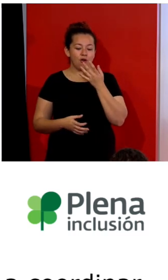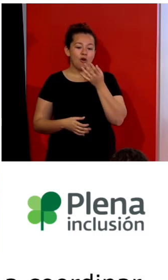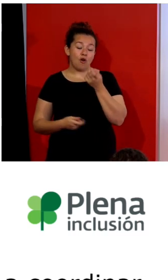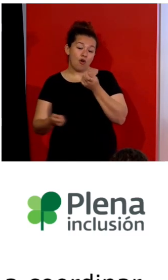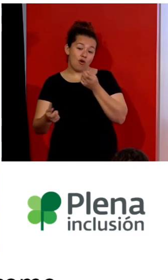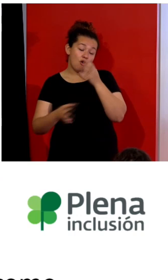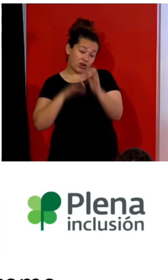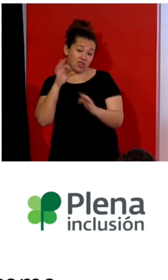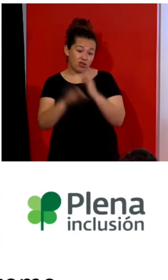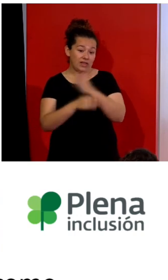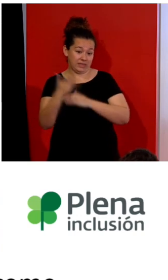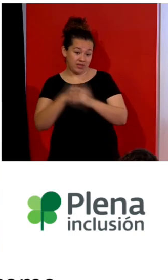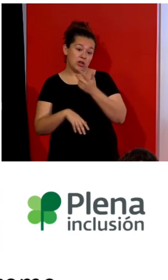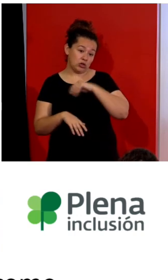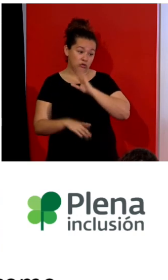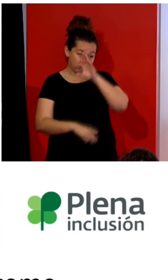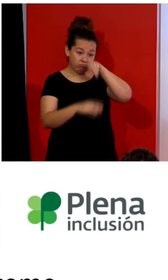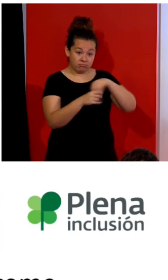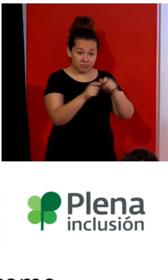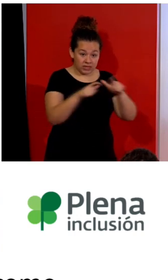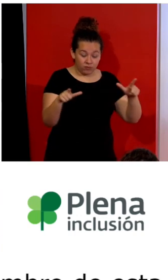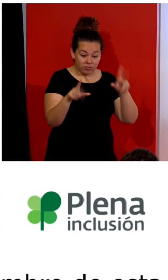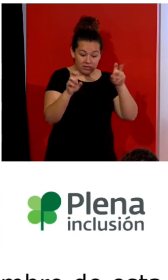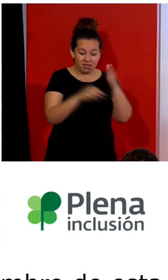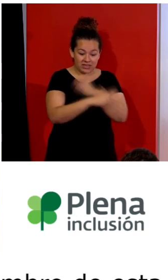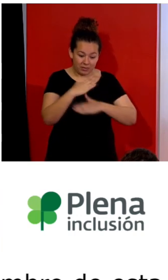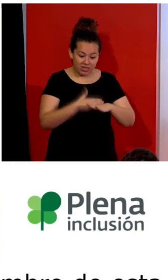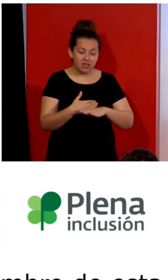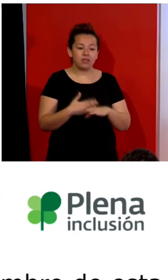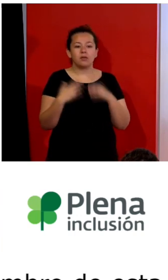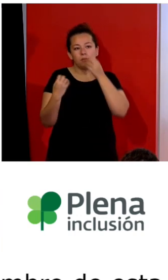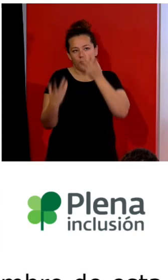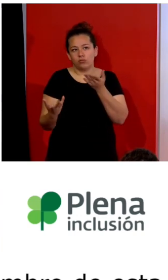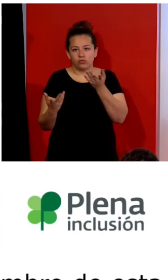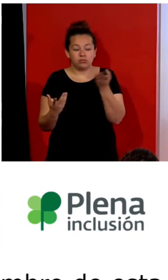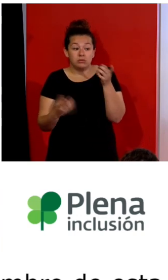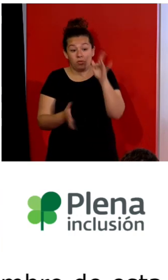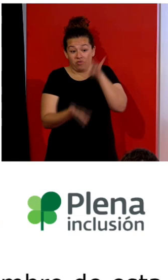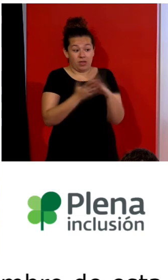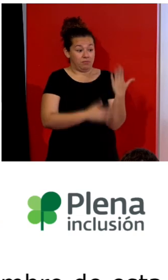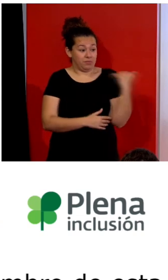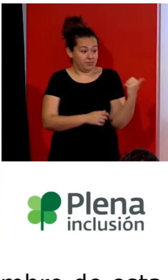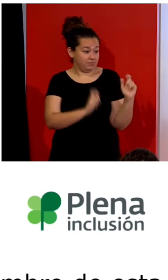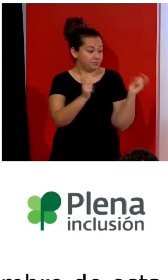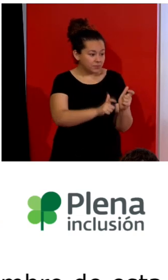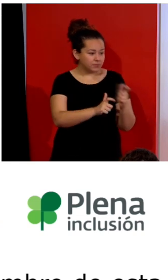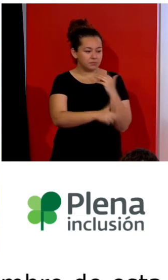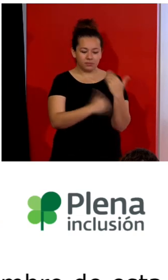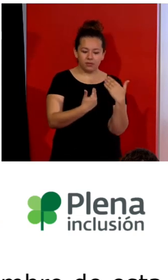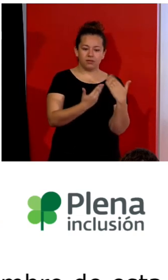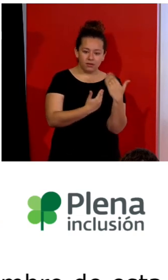somos miembro de esta plataforma y bueno, pues enseguida nos convocaron y empezamos a tener estas